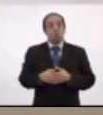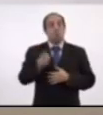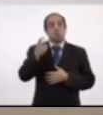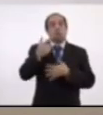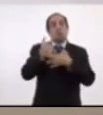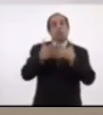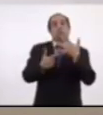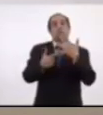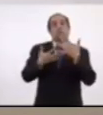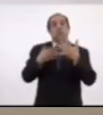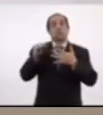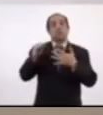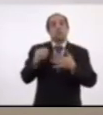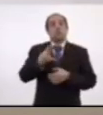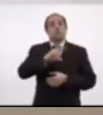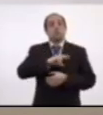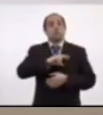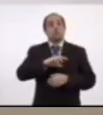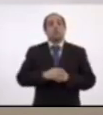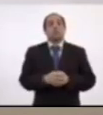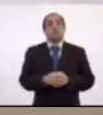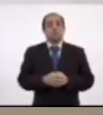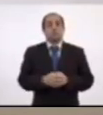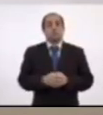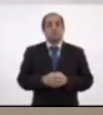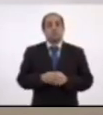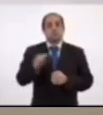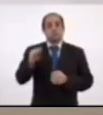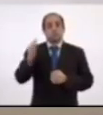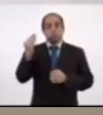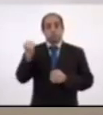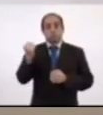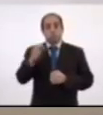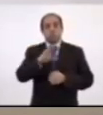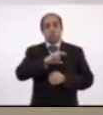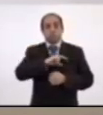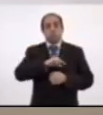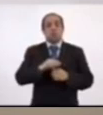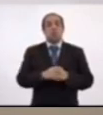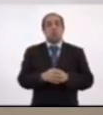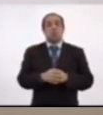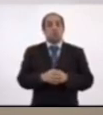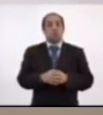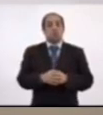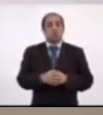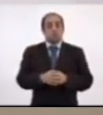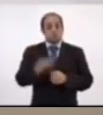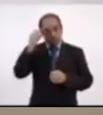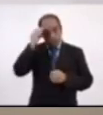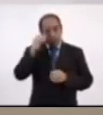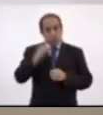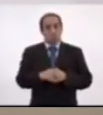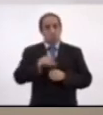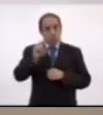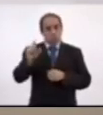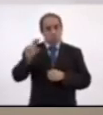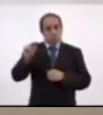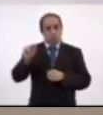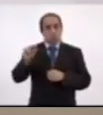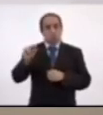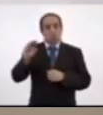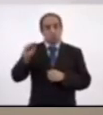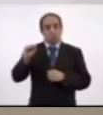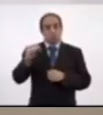son 99 de privados, que les faltaba el dato, son 99 camas de intubados de privados y 190 camas para no